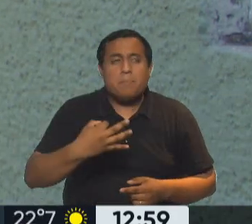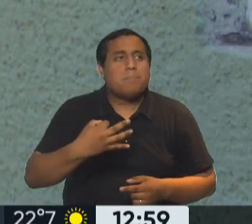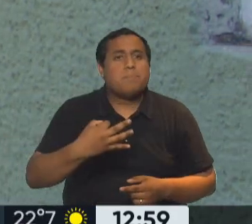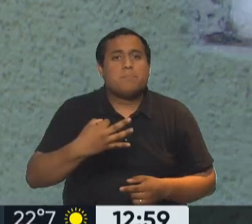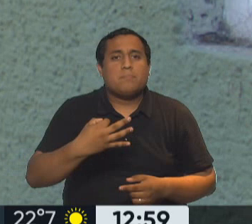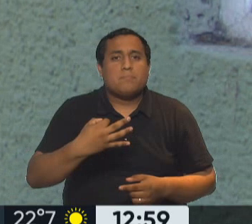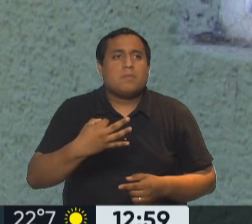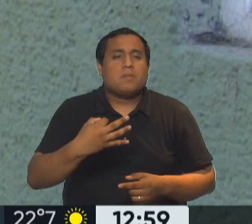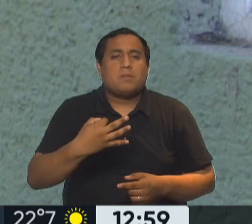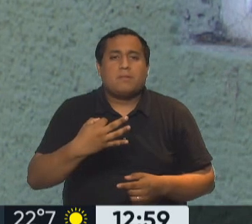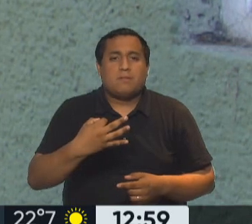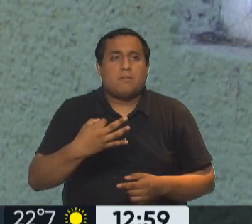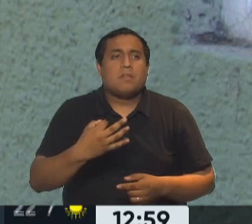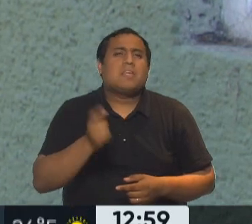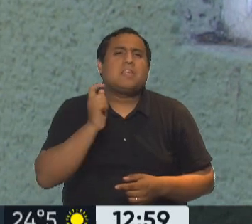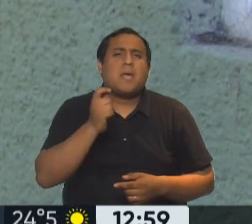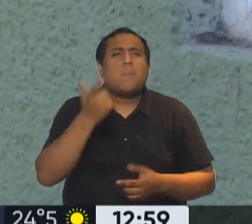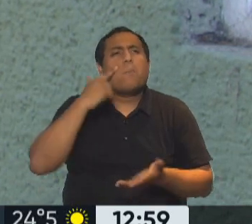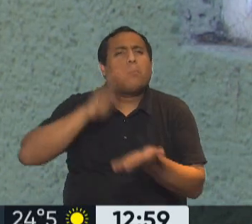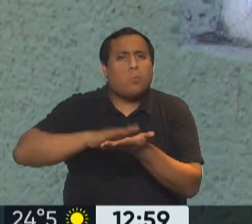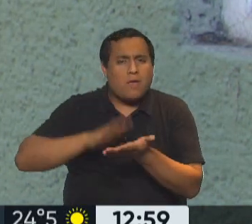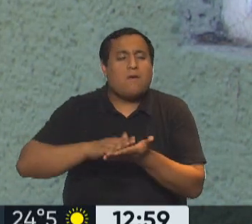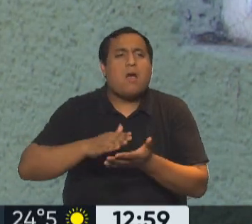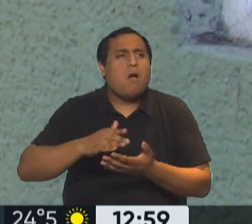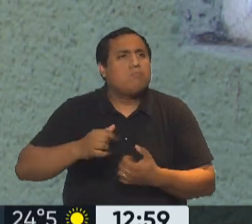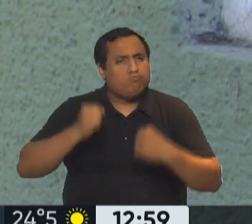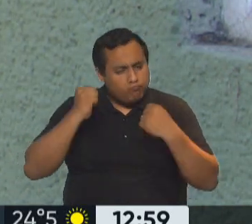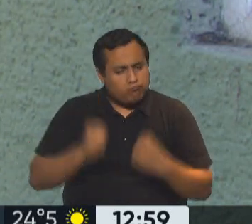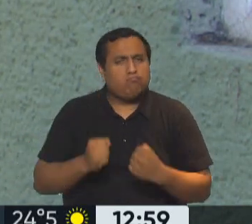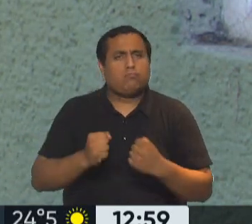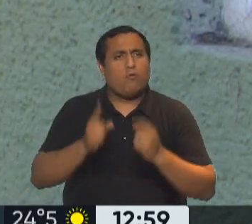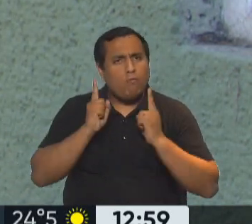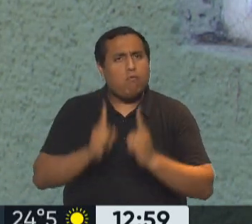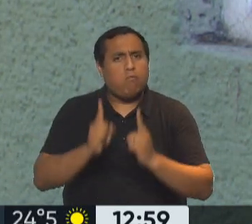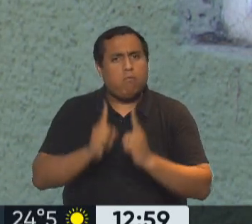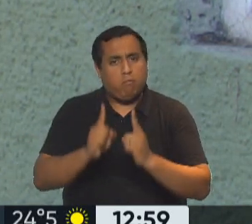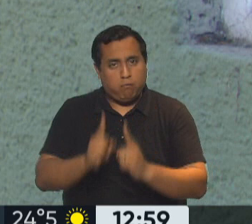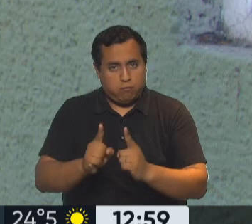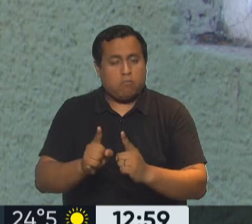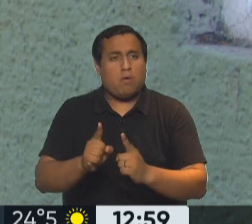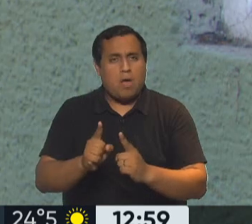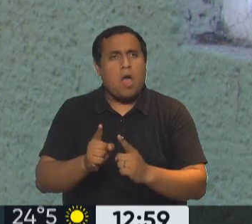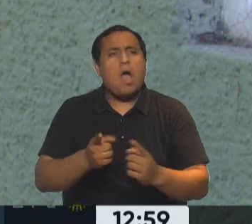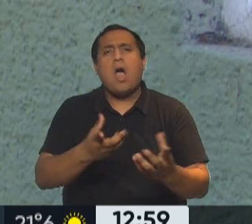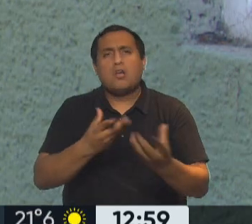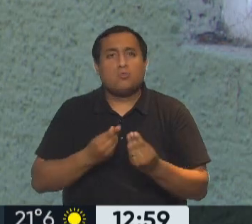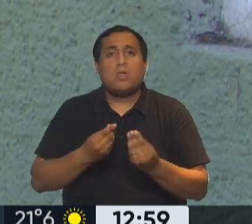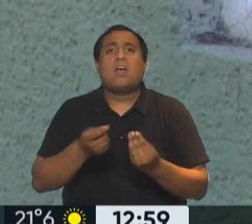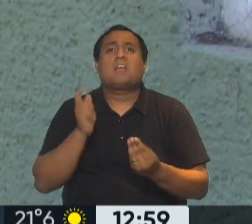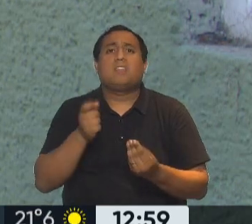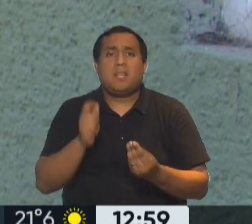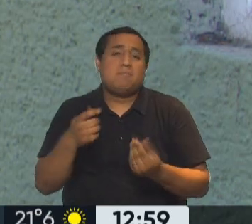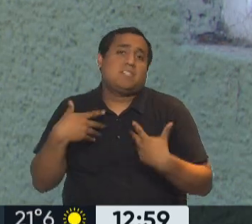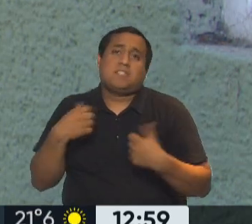quien dio muestras de una solidez y quien nos sostuvo y quien nos puso el hombro en el tiempo de la pandemia fue la